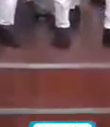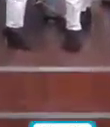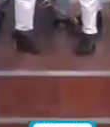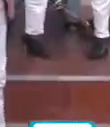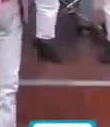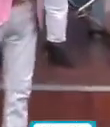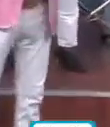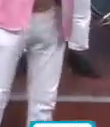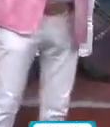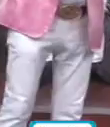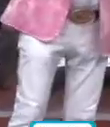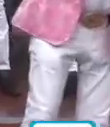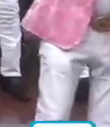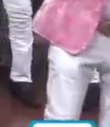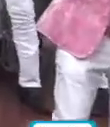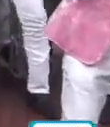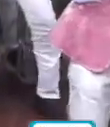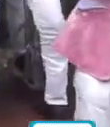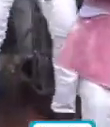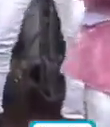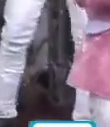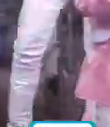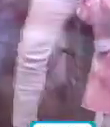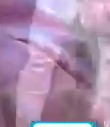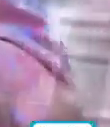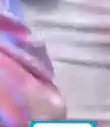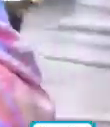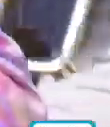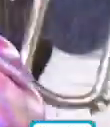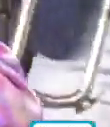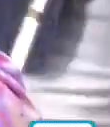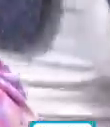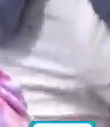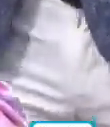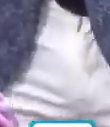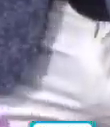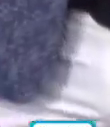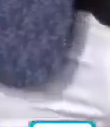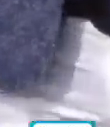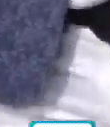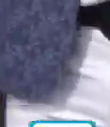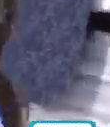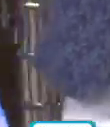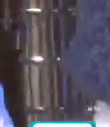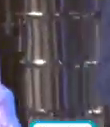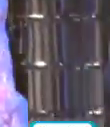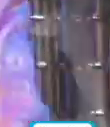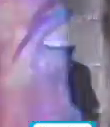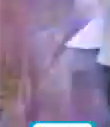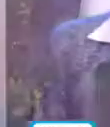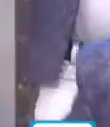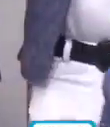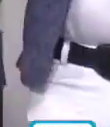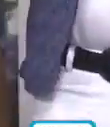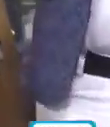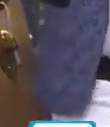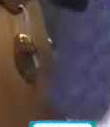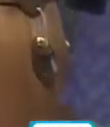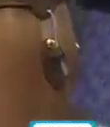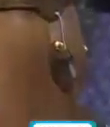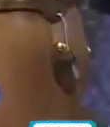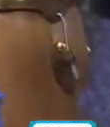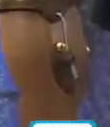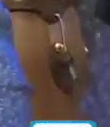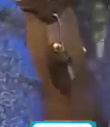¿Cómo fue? No recuerdo muy bien cómo fue. Solo sé que no pude escoger.